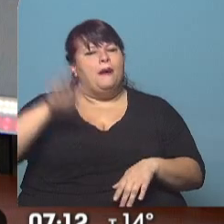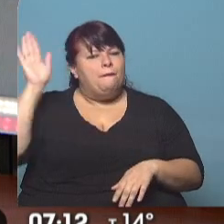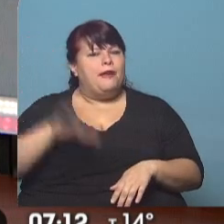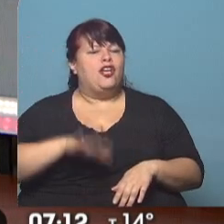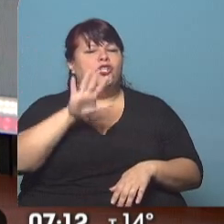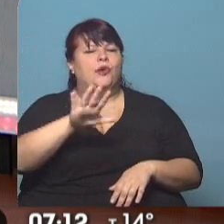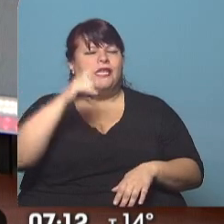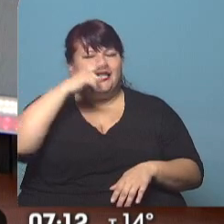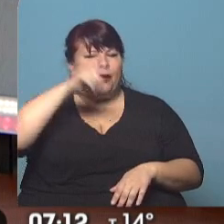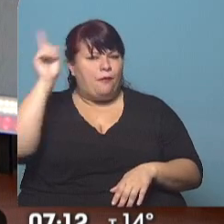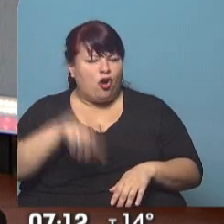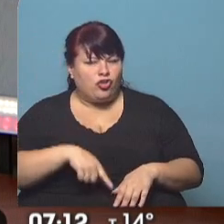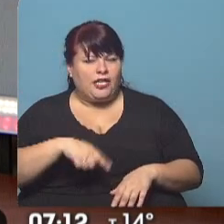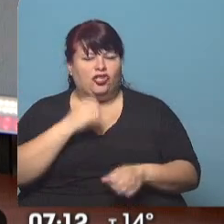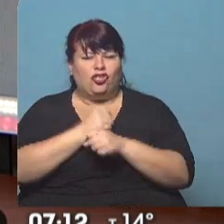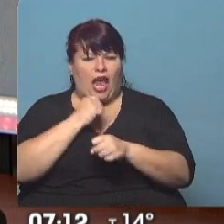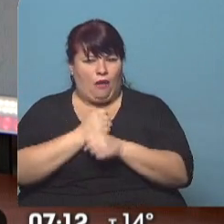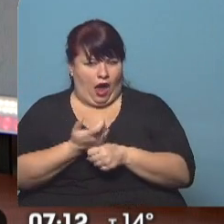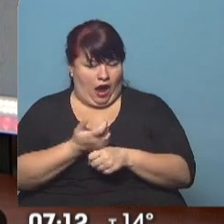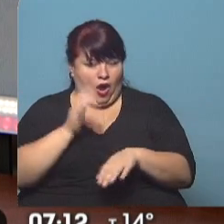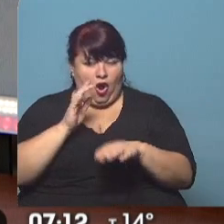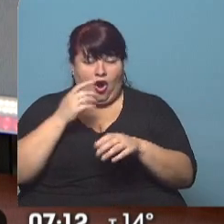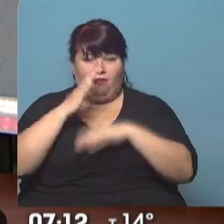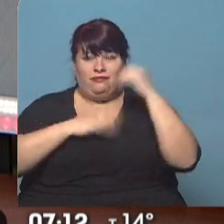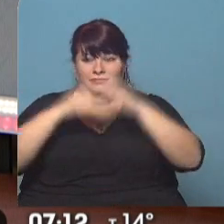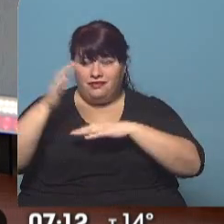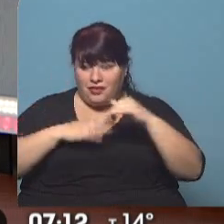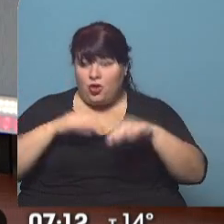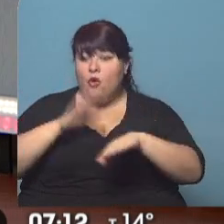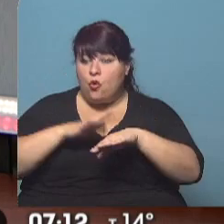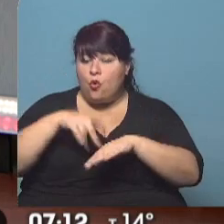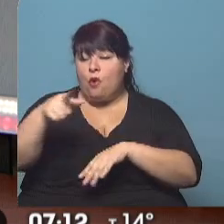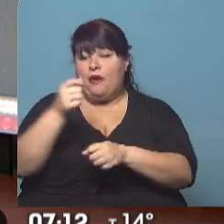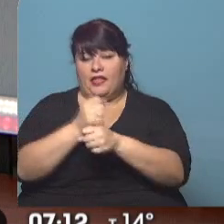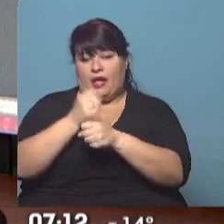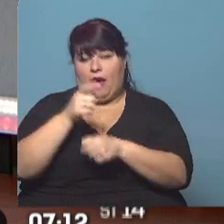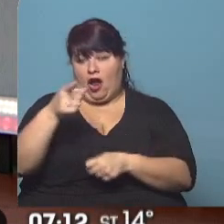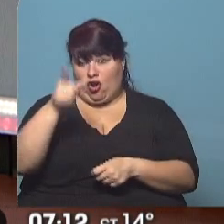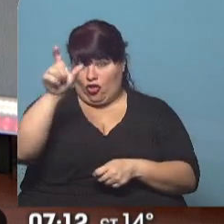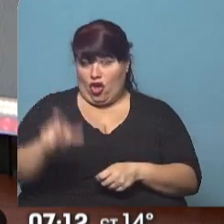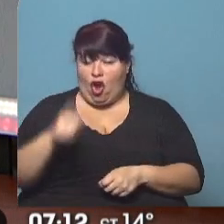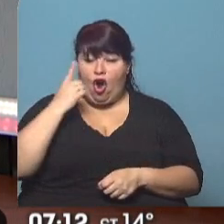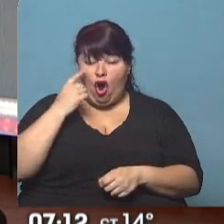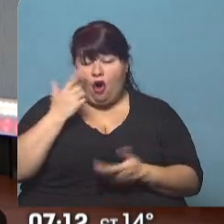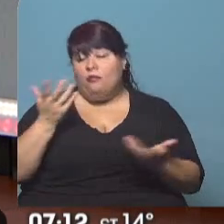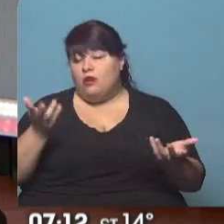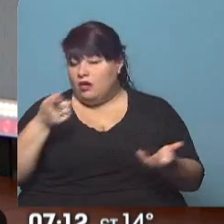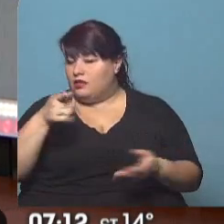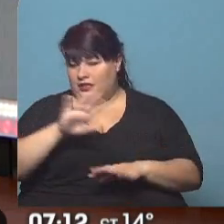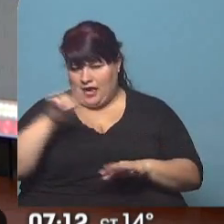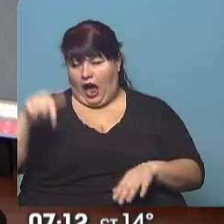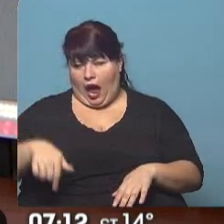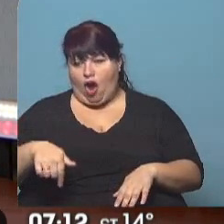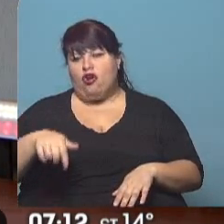57 por ciento el empleo de la construcción por el accionar de este hombre que lógicamente está